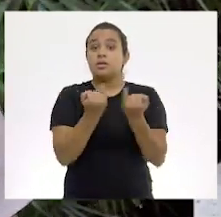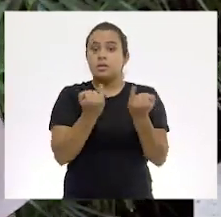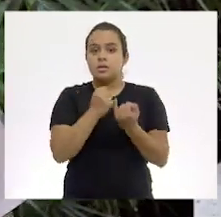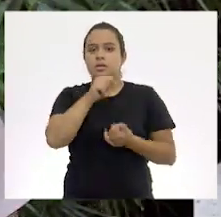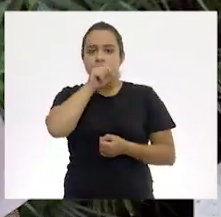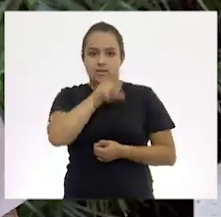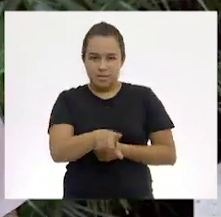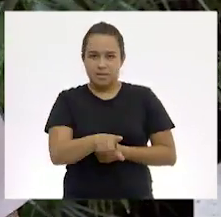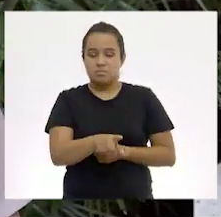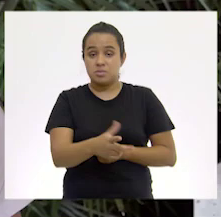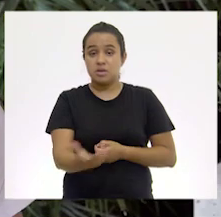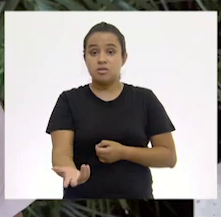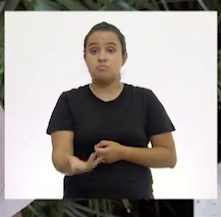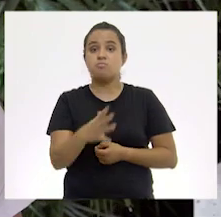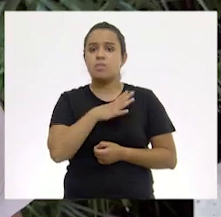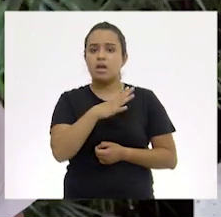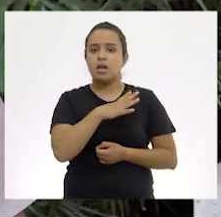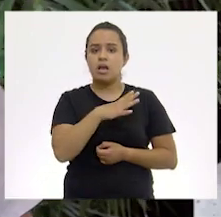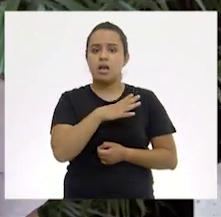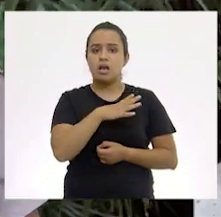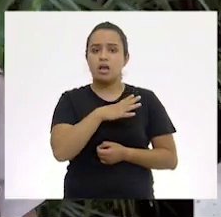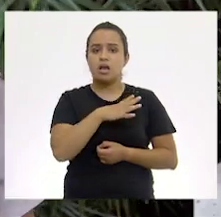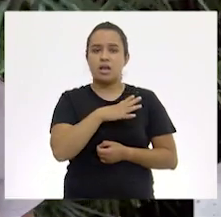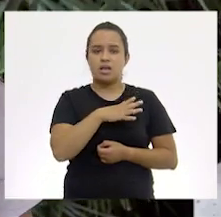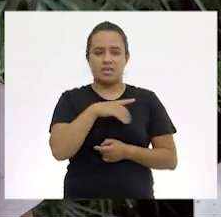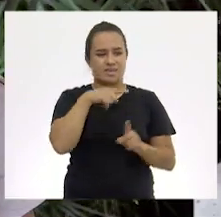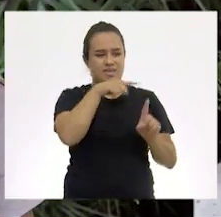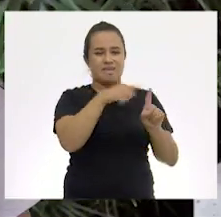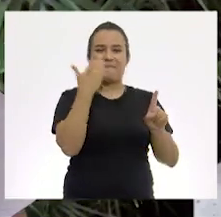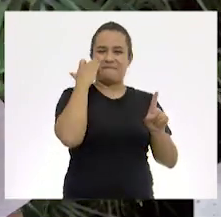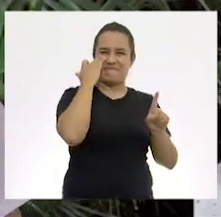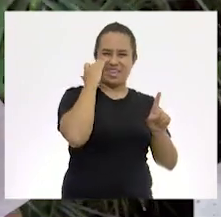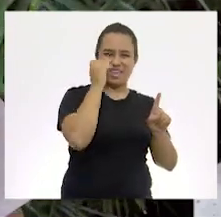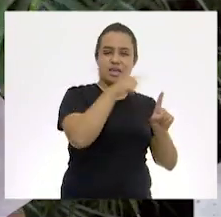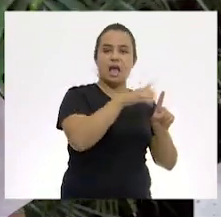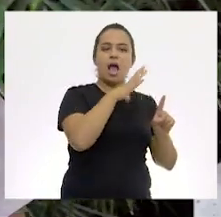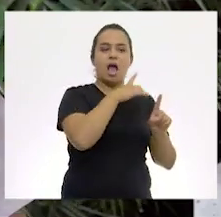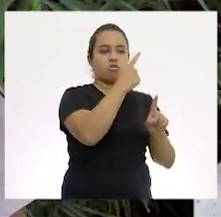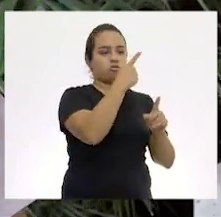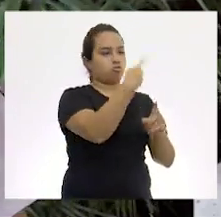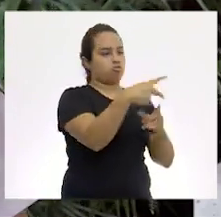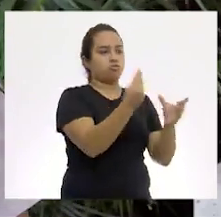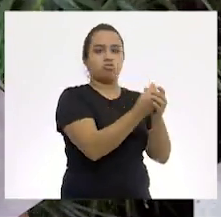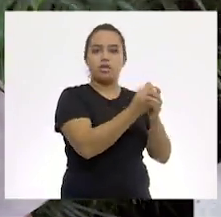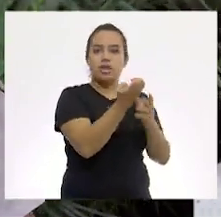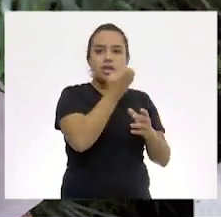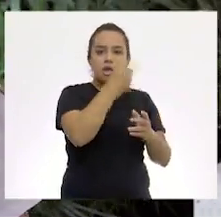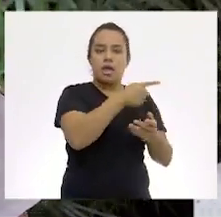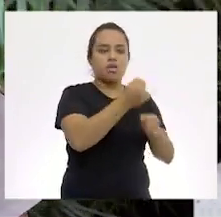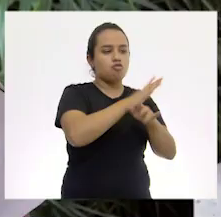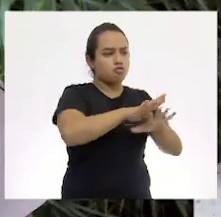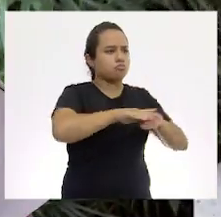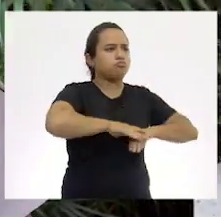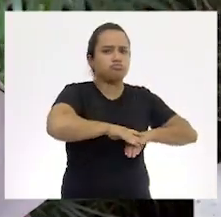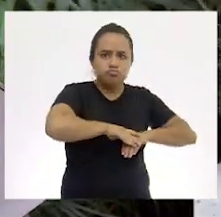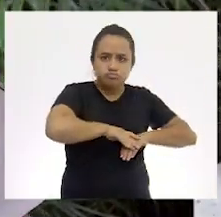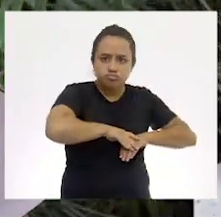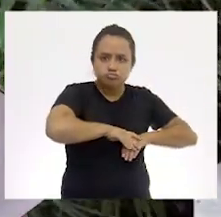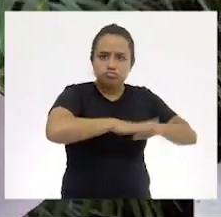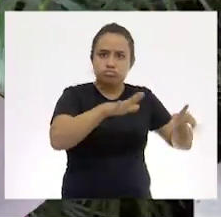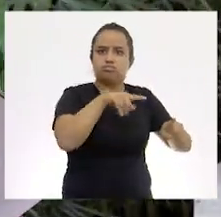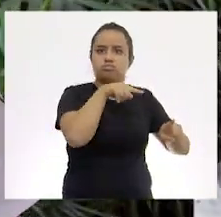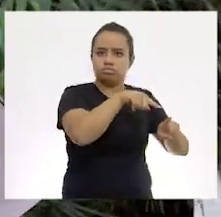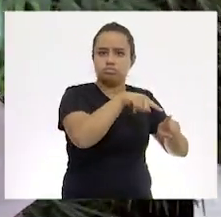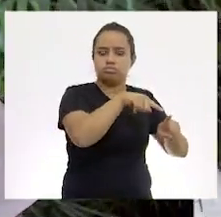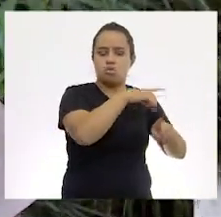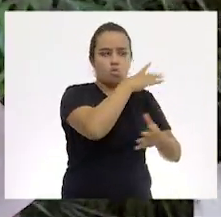también hay un perfil de nuestra escuela en el cual se publica información y